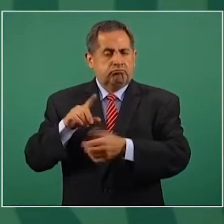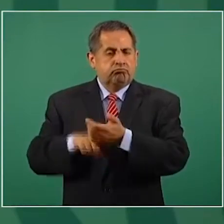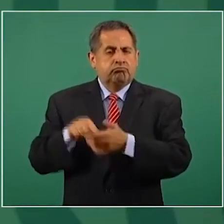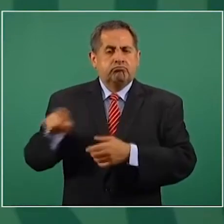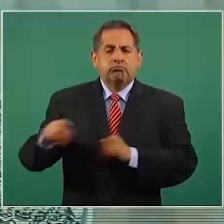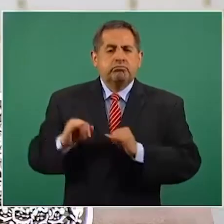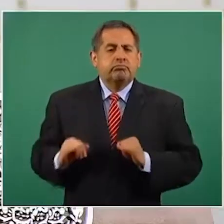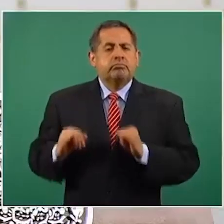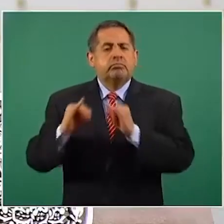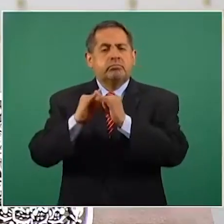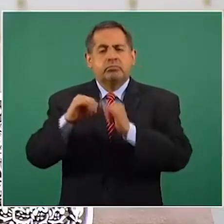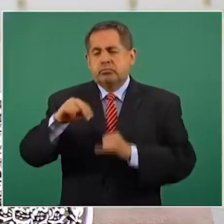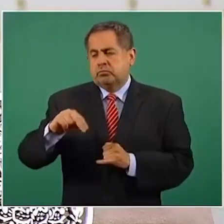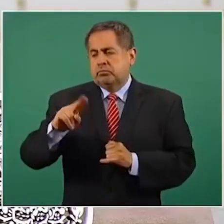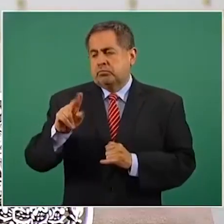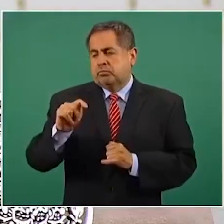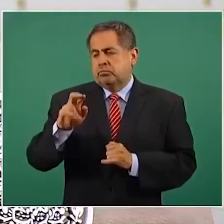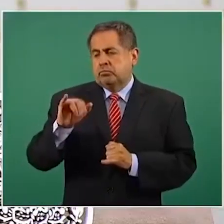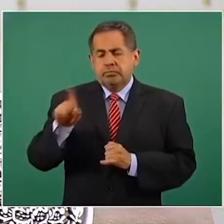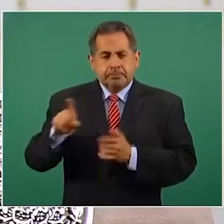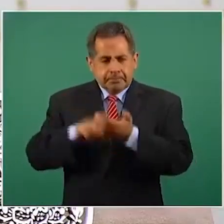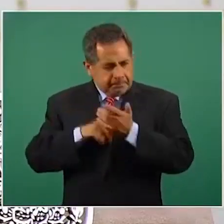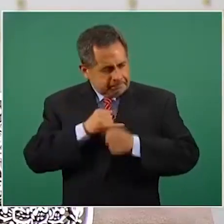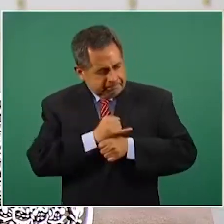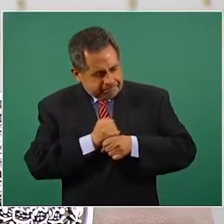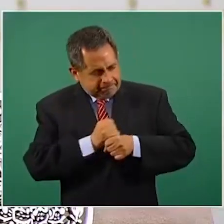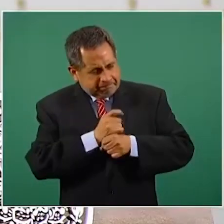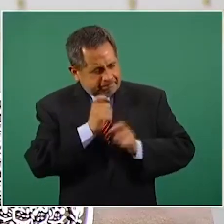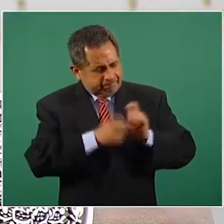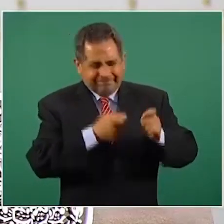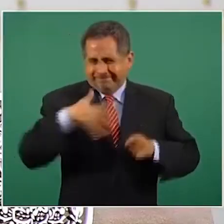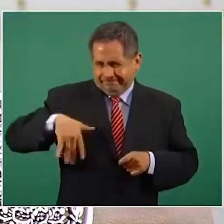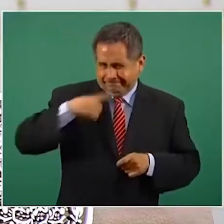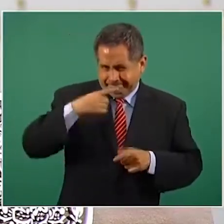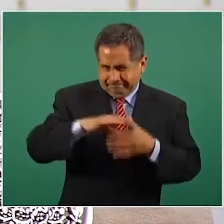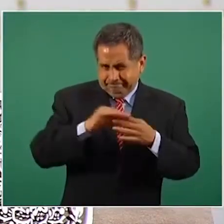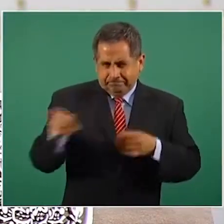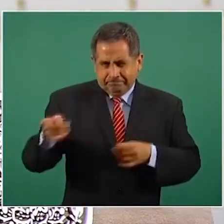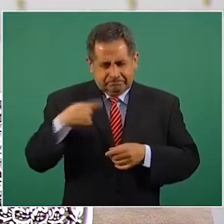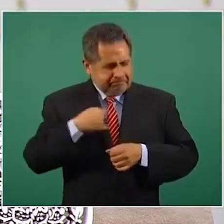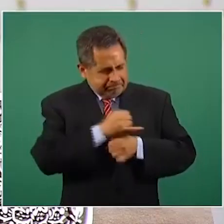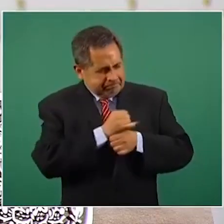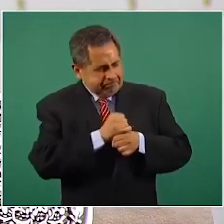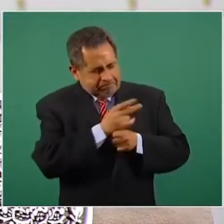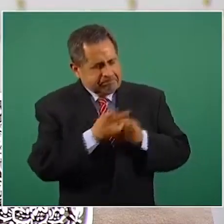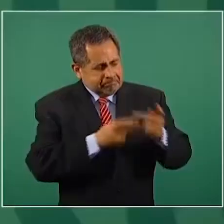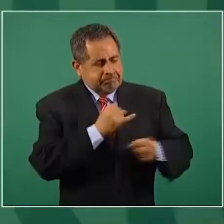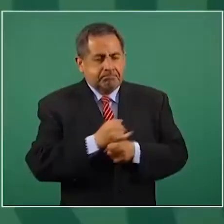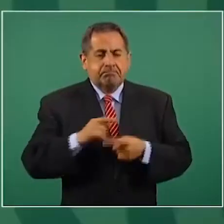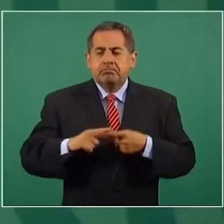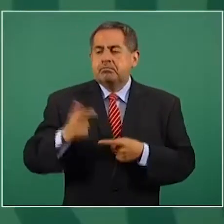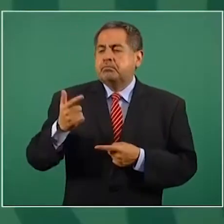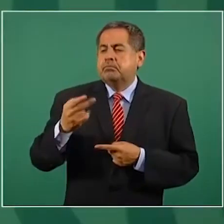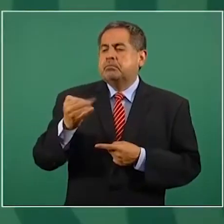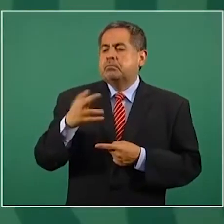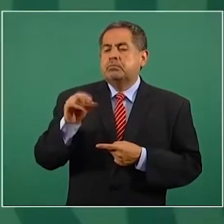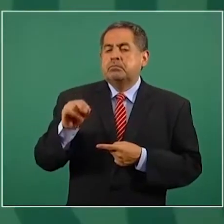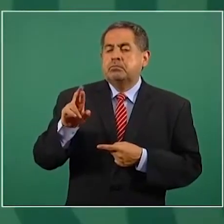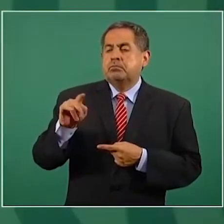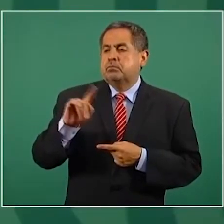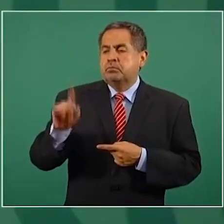del Instituto de Nutrición que llevan a cabo esta investigación a la que hice referencia, son el doctor Guillermo Ruiz